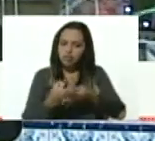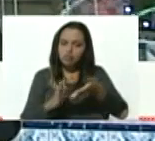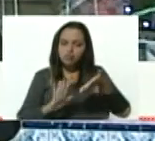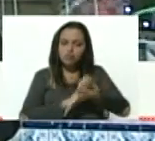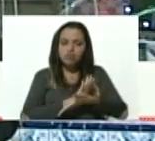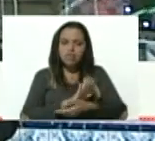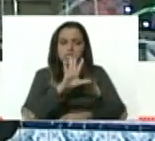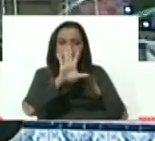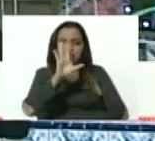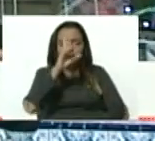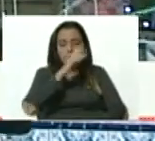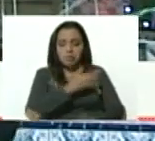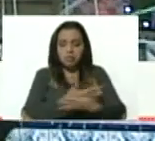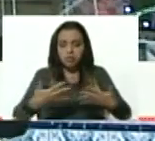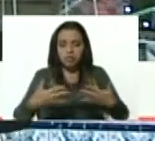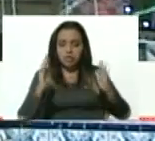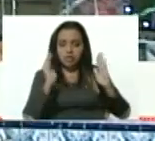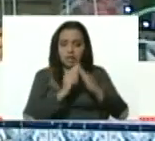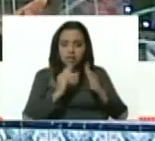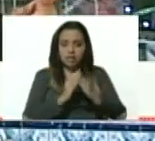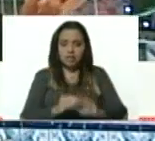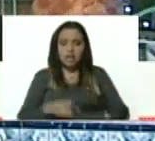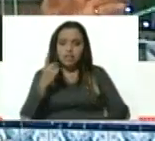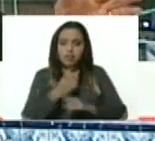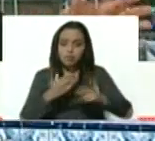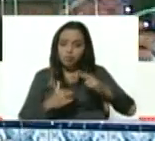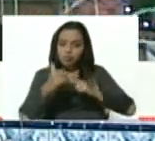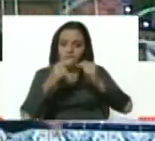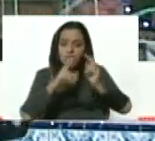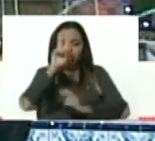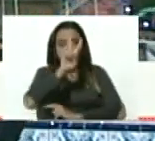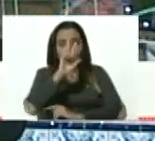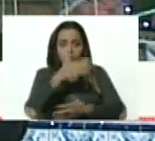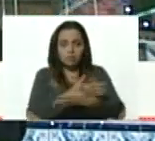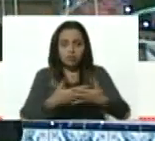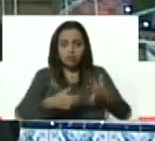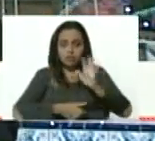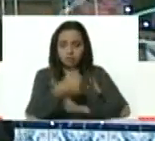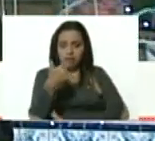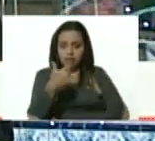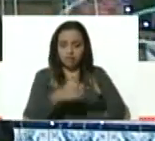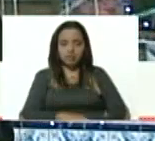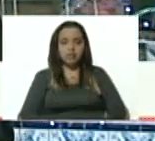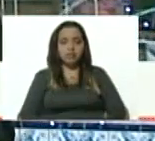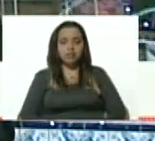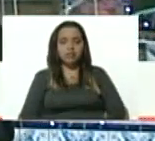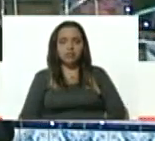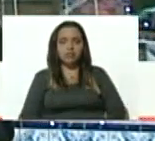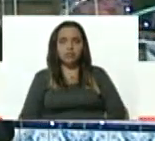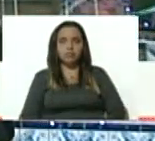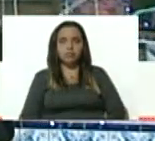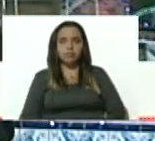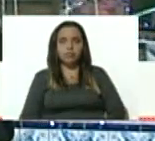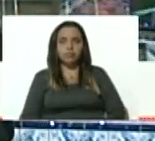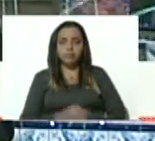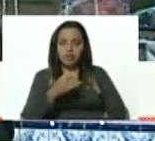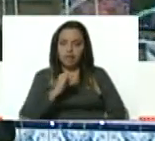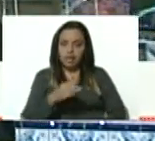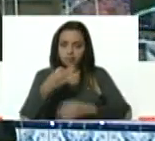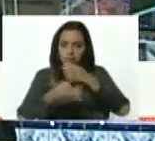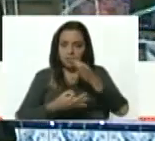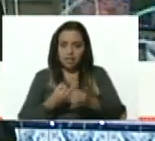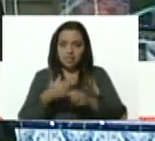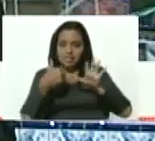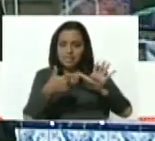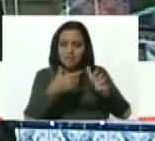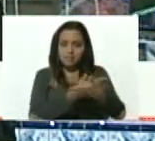llegar a 5 millones de viviendas, sería construir 2 millones de viviendas más. Si estamos hablando de llegar a